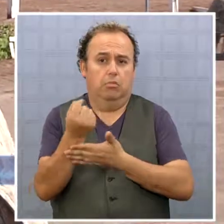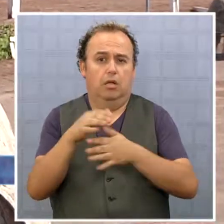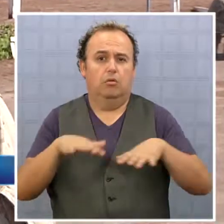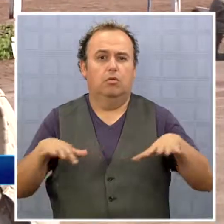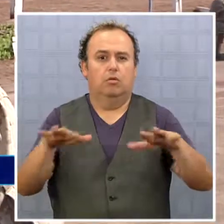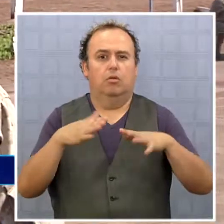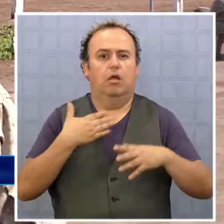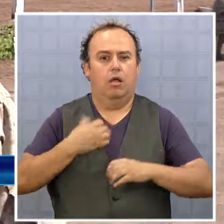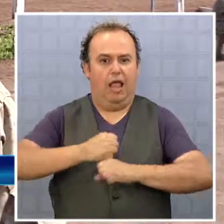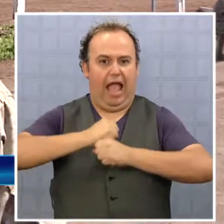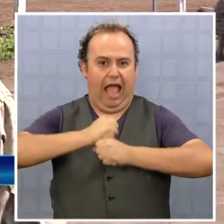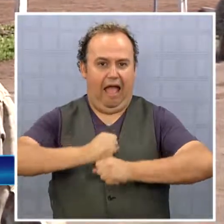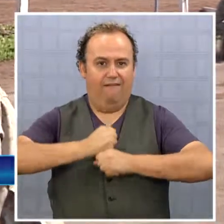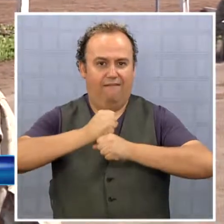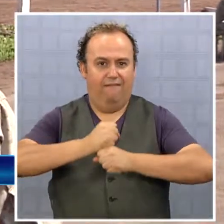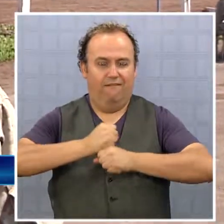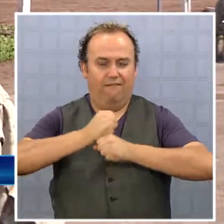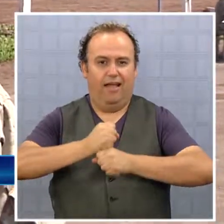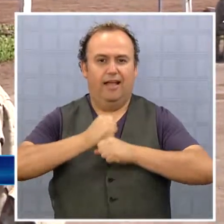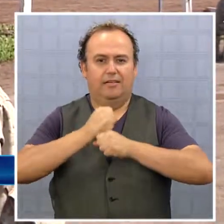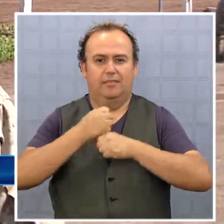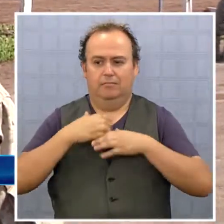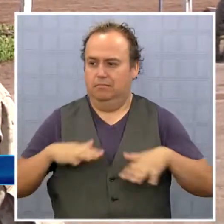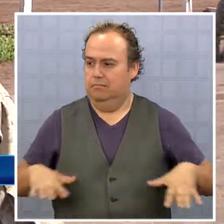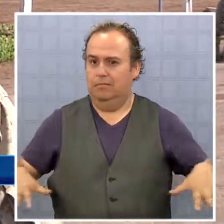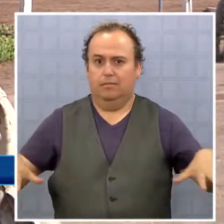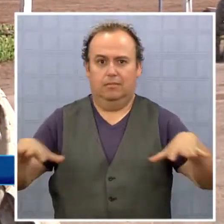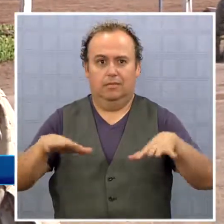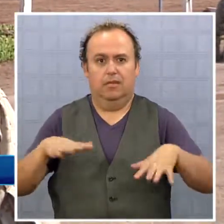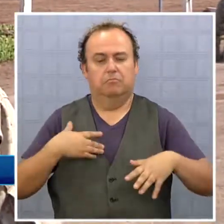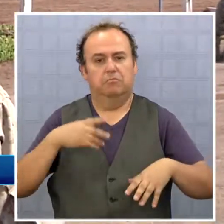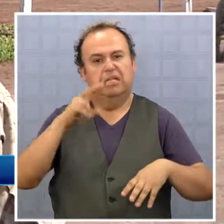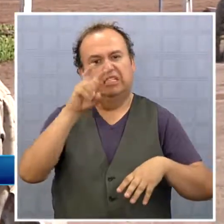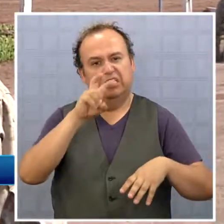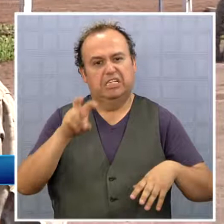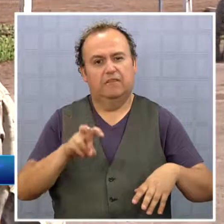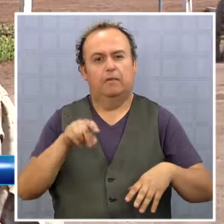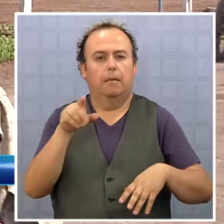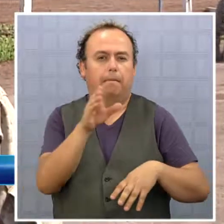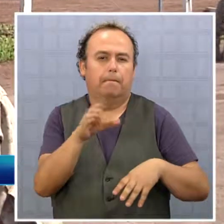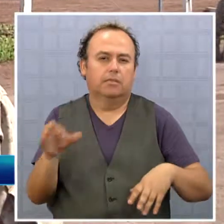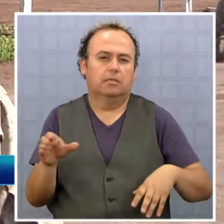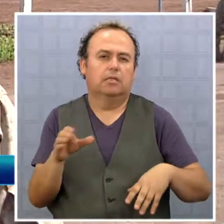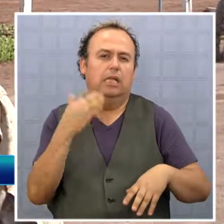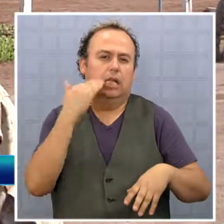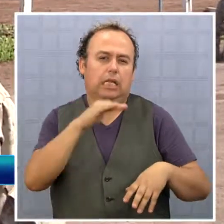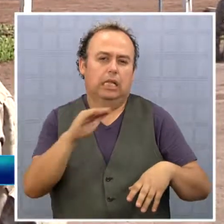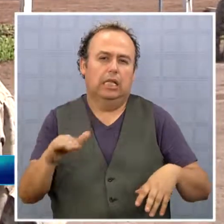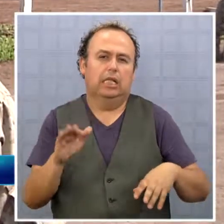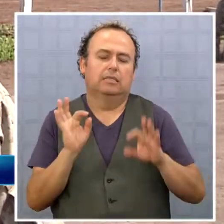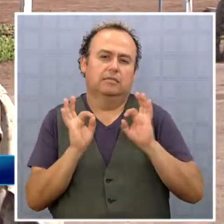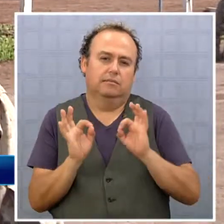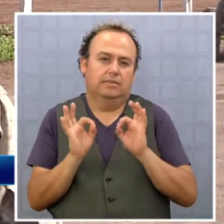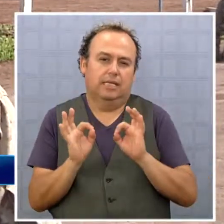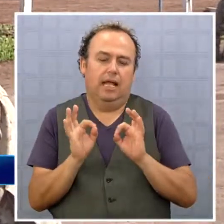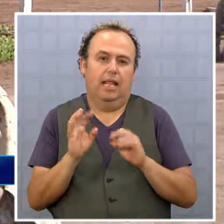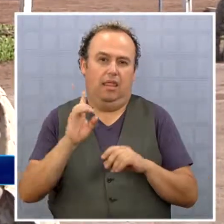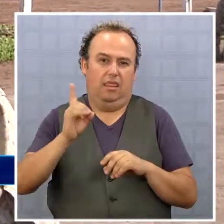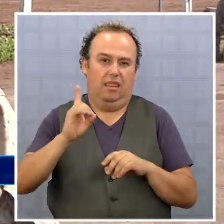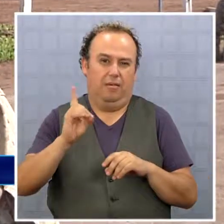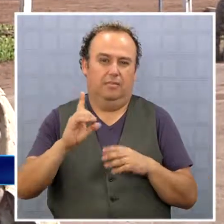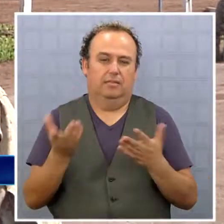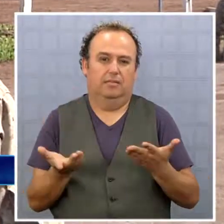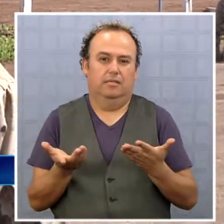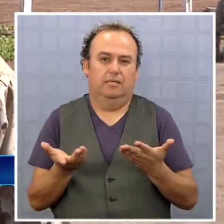en este caso nuestros caballos, nuestras instalaciones al servicio de personas que los necesitan, de niños que son especiales, niños